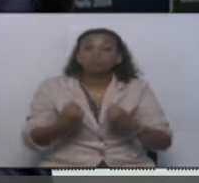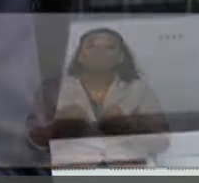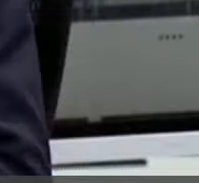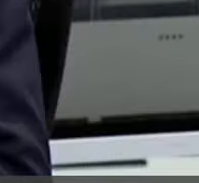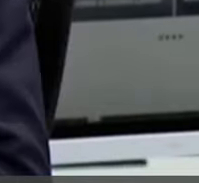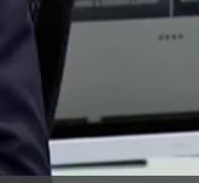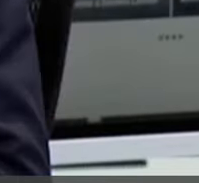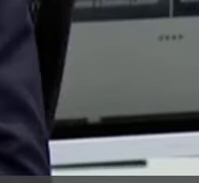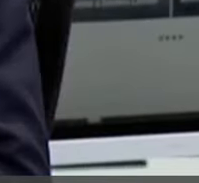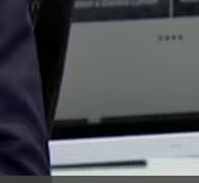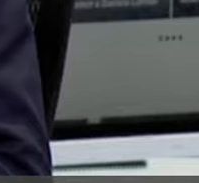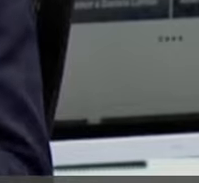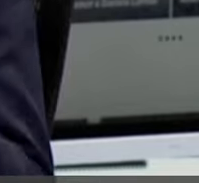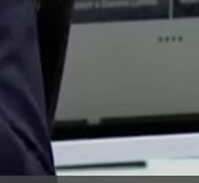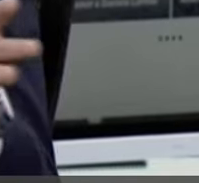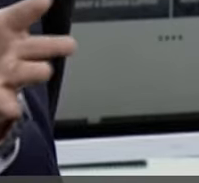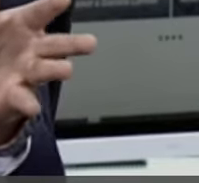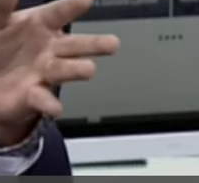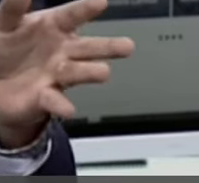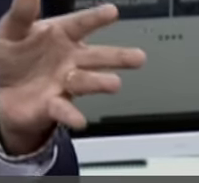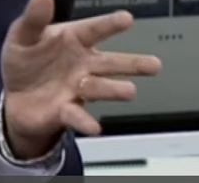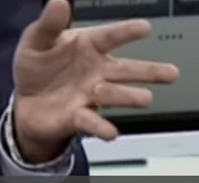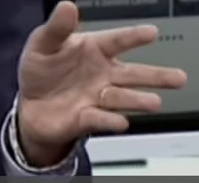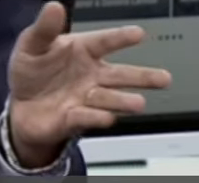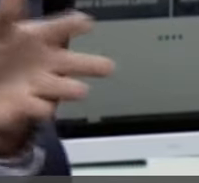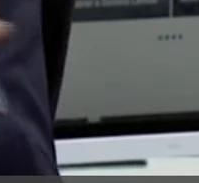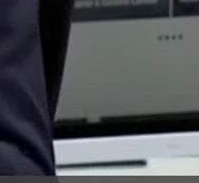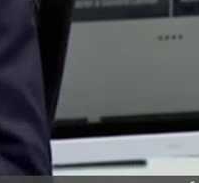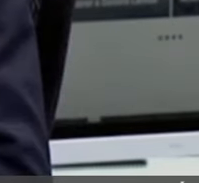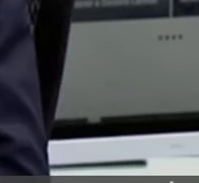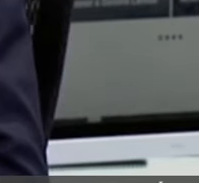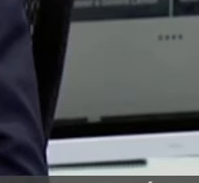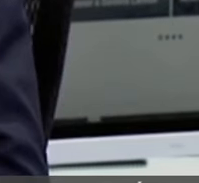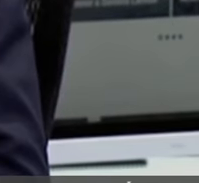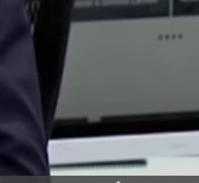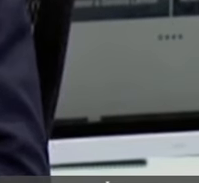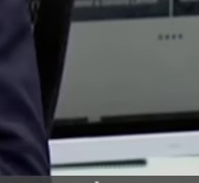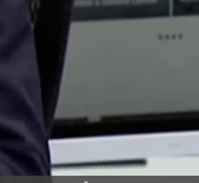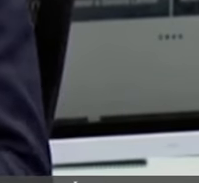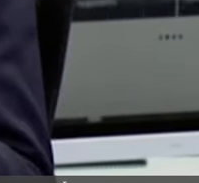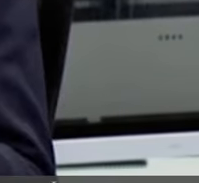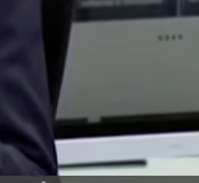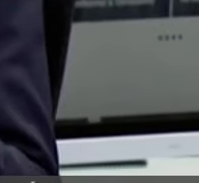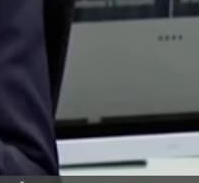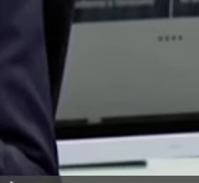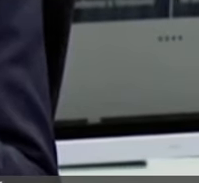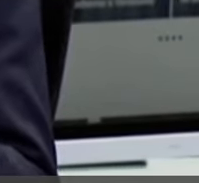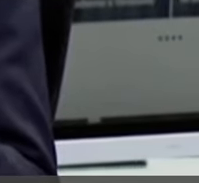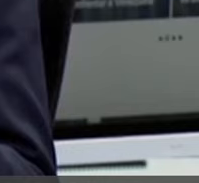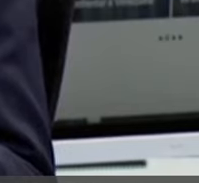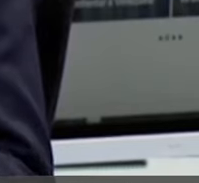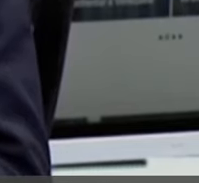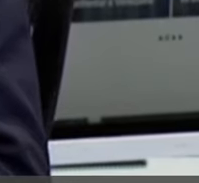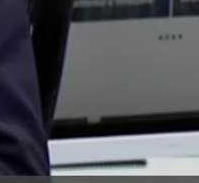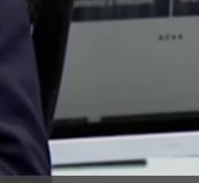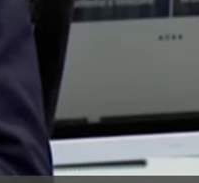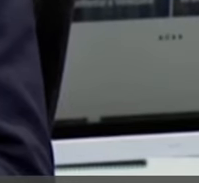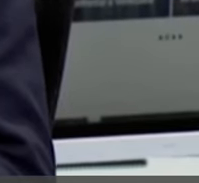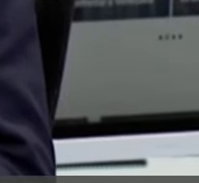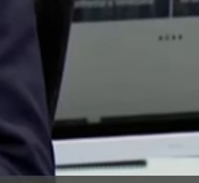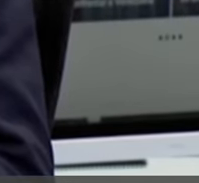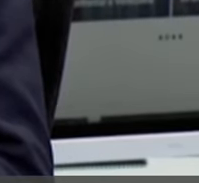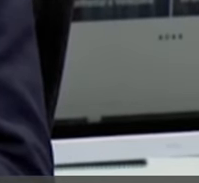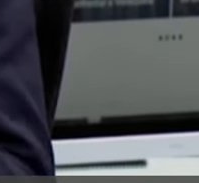Tiene 45 años asediada, miles de sanciones, miles de agresiones, soportó una